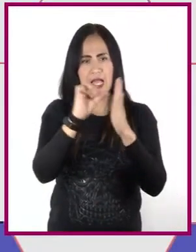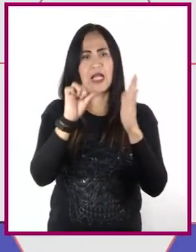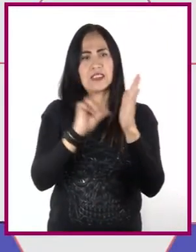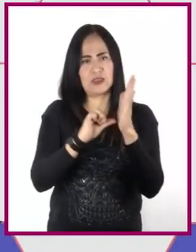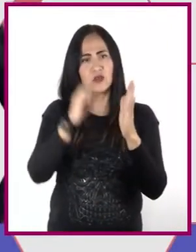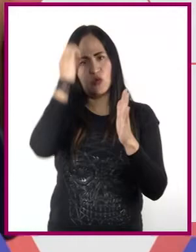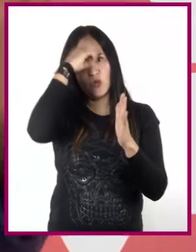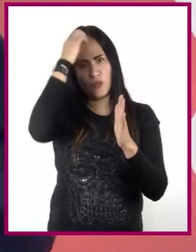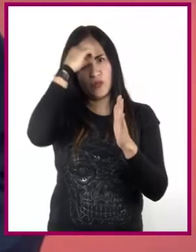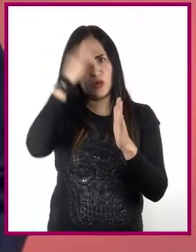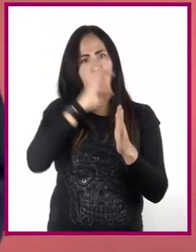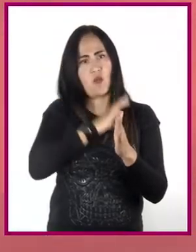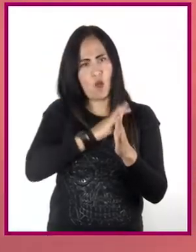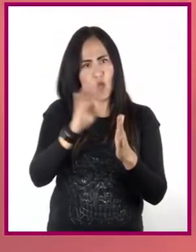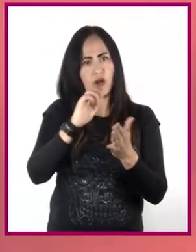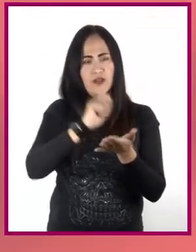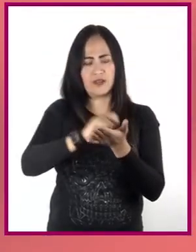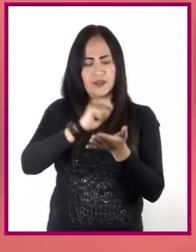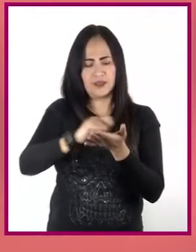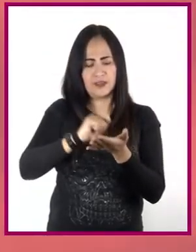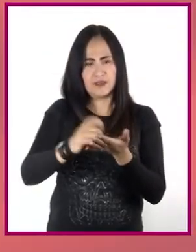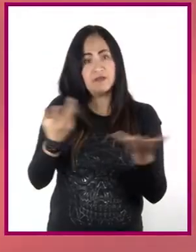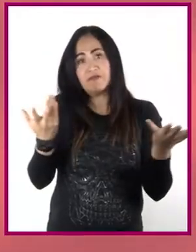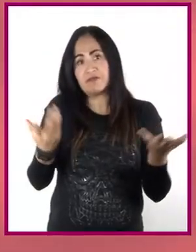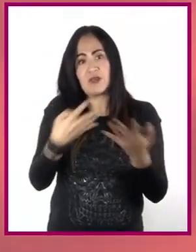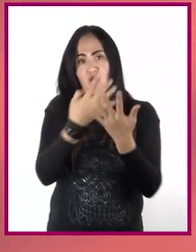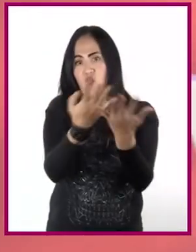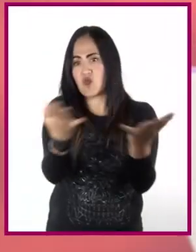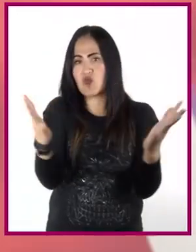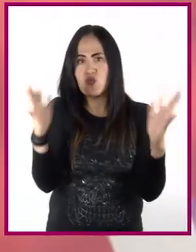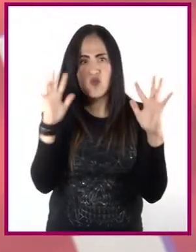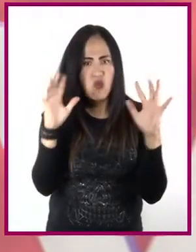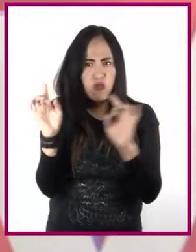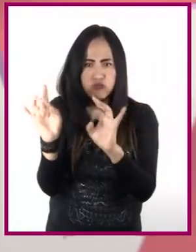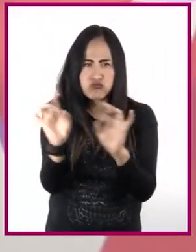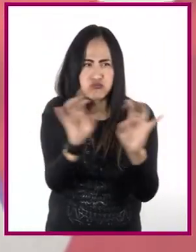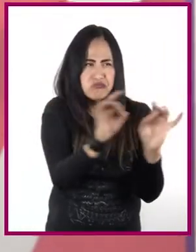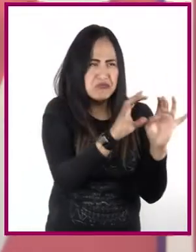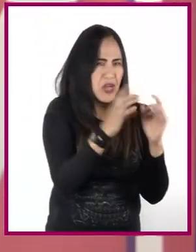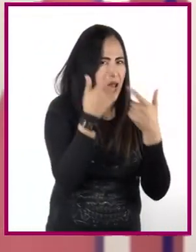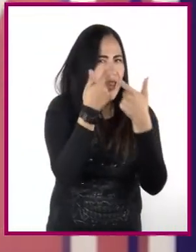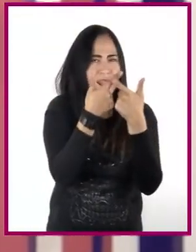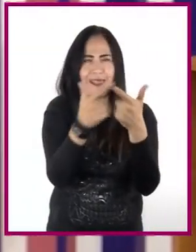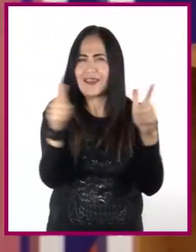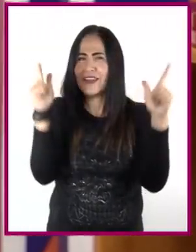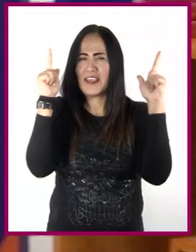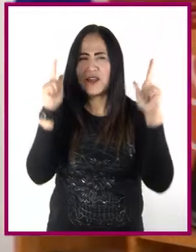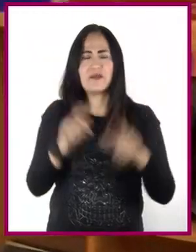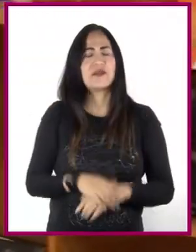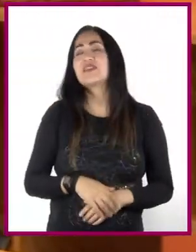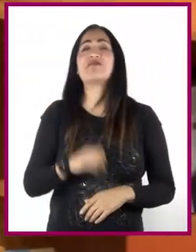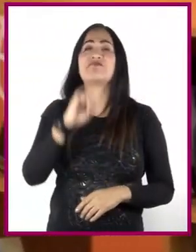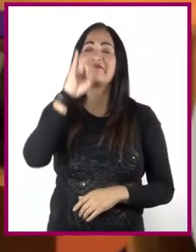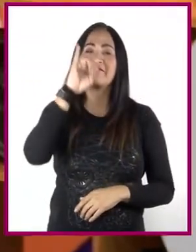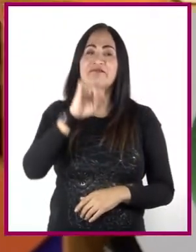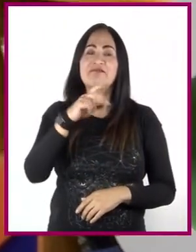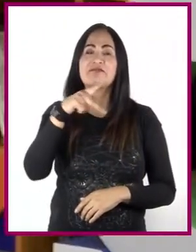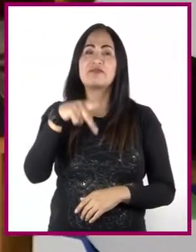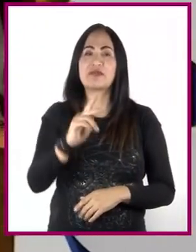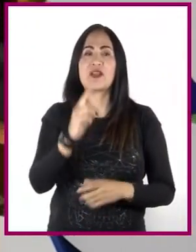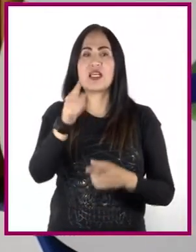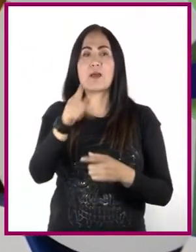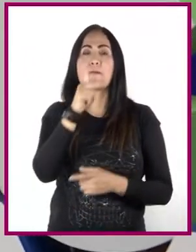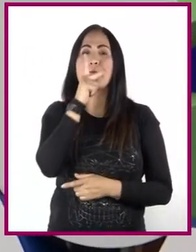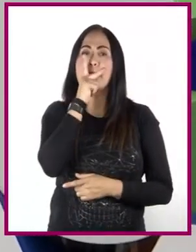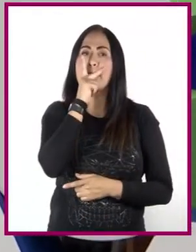opinión. Prácticamente todo lo que sucede. Entonces, tenemos un punto más, pero viene aquí una